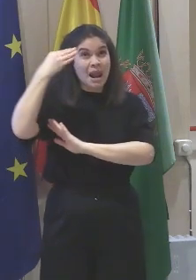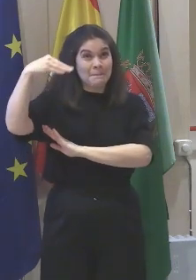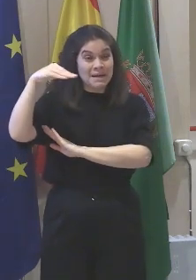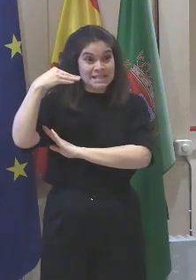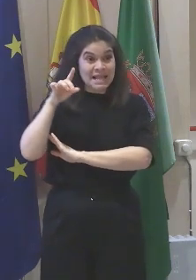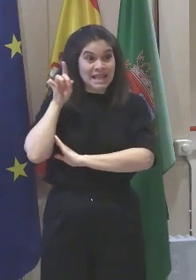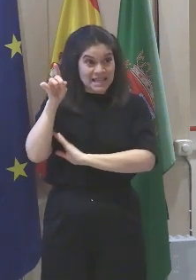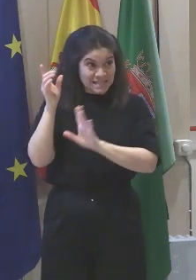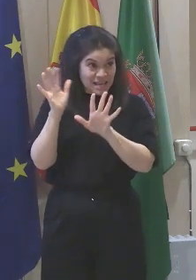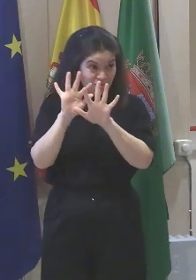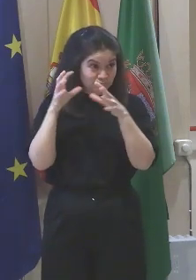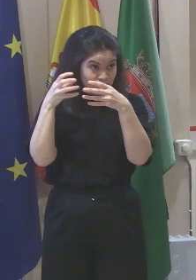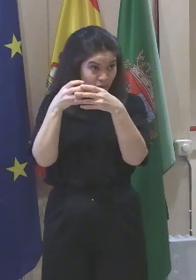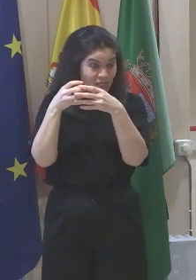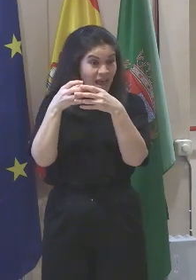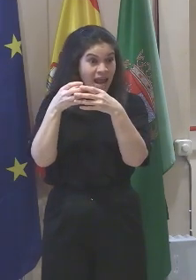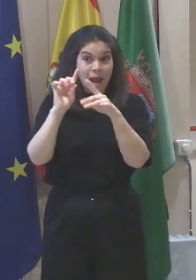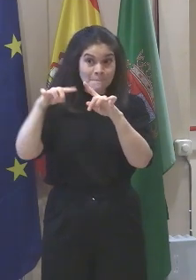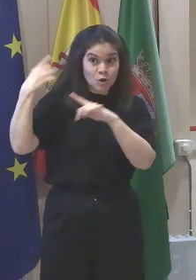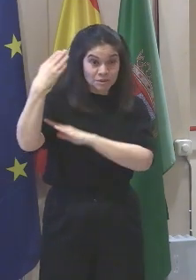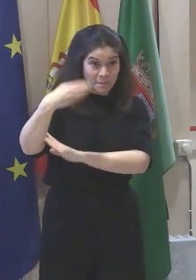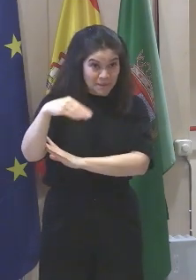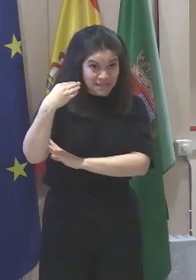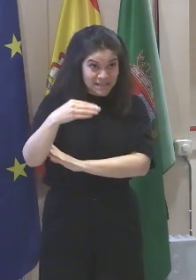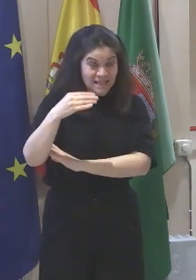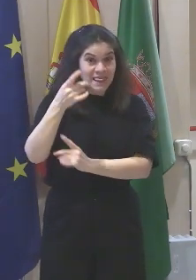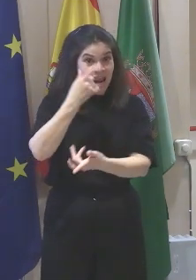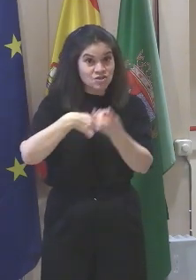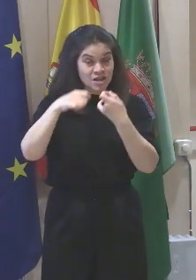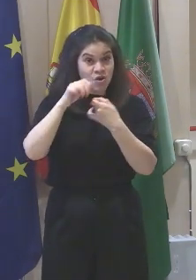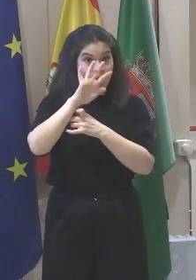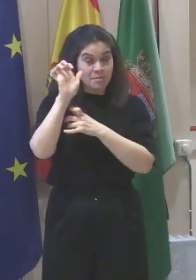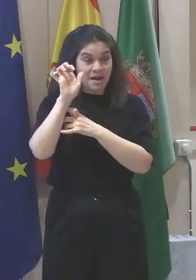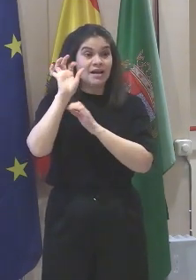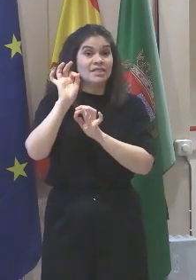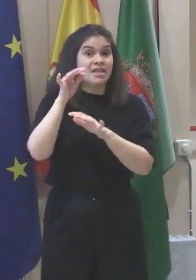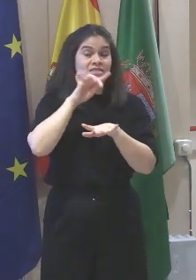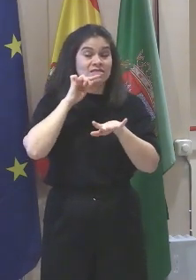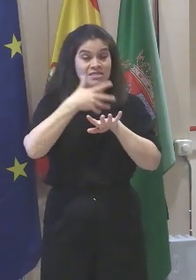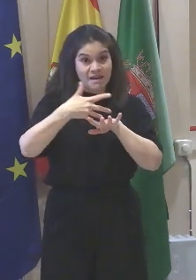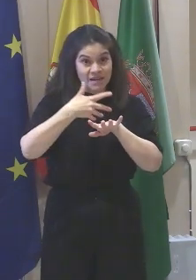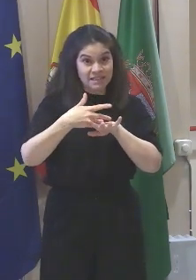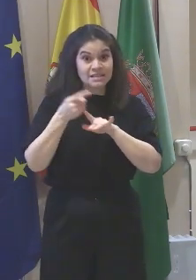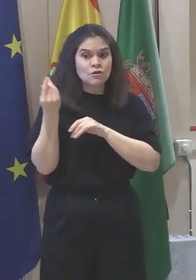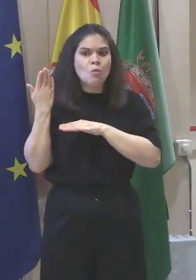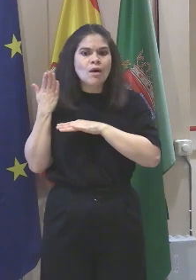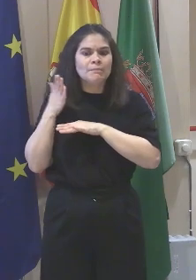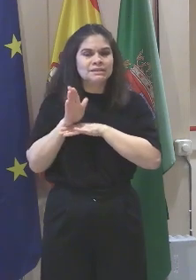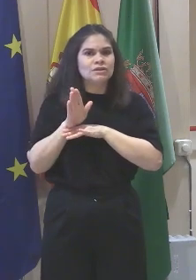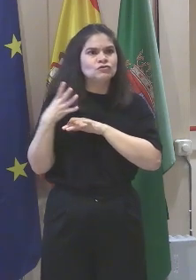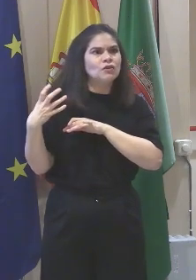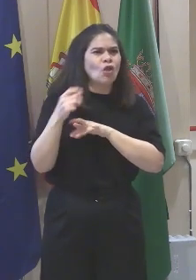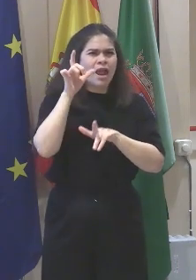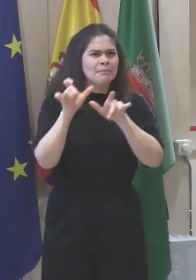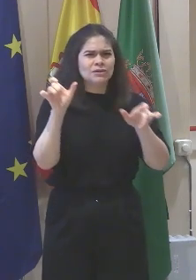de este consorcio es la próxima presidenta de la Asociación Europea de Diabetes. Y es una representación pues, de todas las